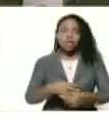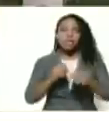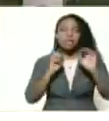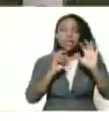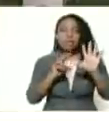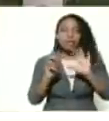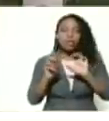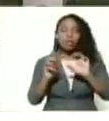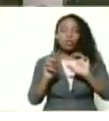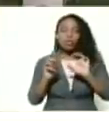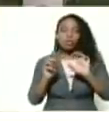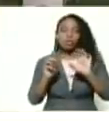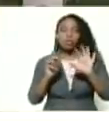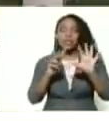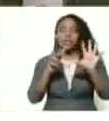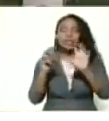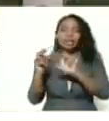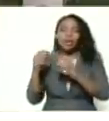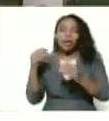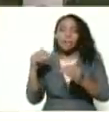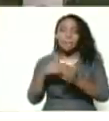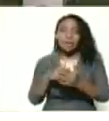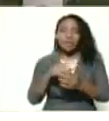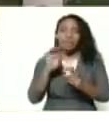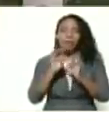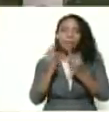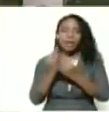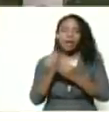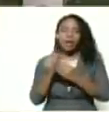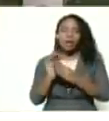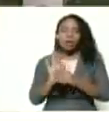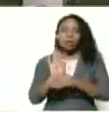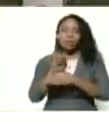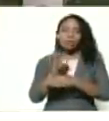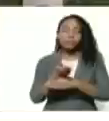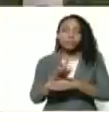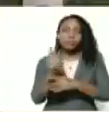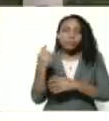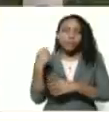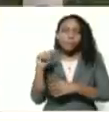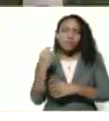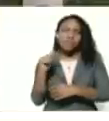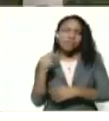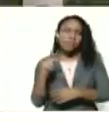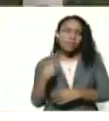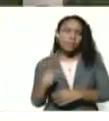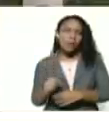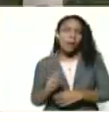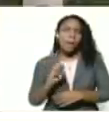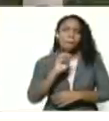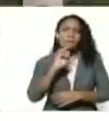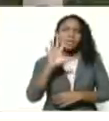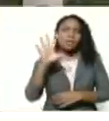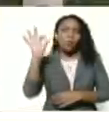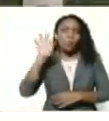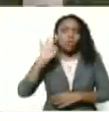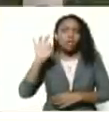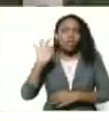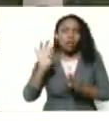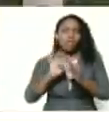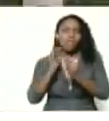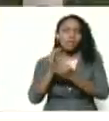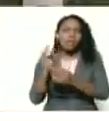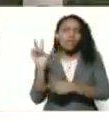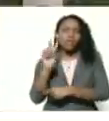1.760.000 familias. O sea que estás cubriendo menos, pero mucho menos, del 25% de la familia